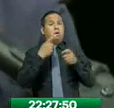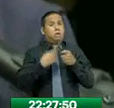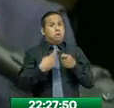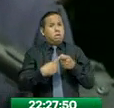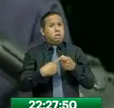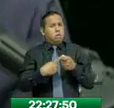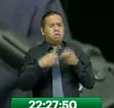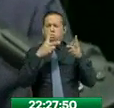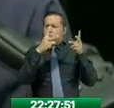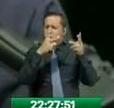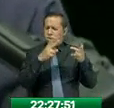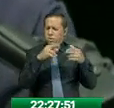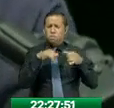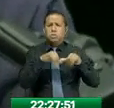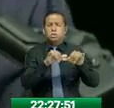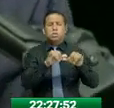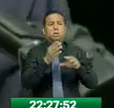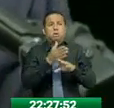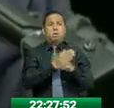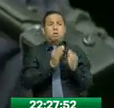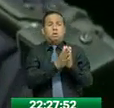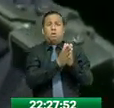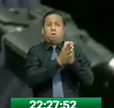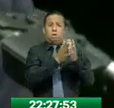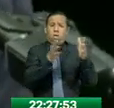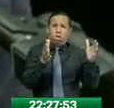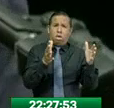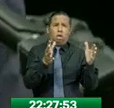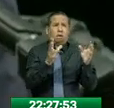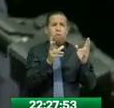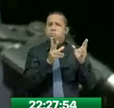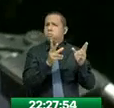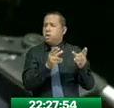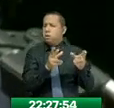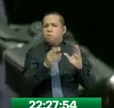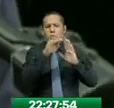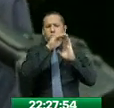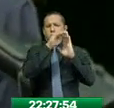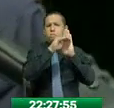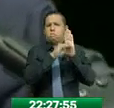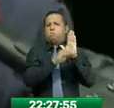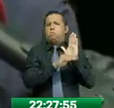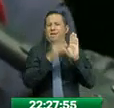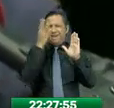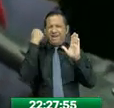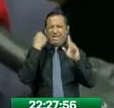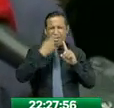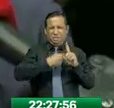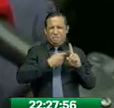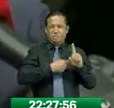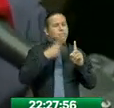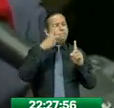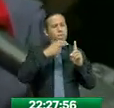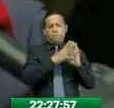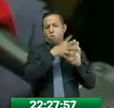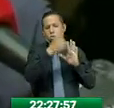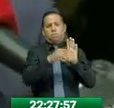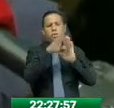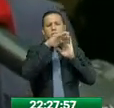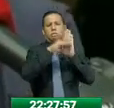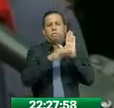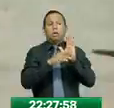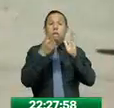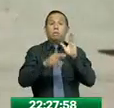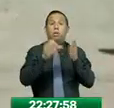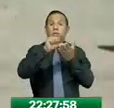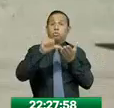Por eso en Quito nunca hemos ampliado, hemos mantenido las reglas que eran las reglas de los meses anteriores y también hemos sectorizado